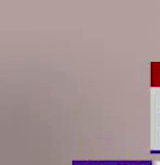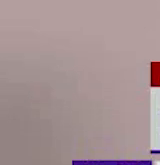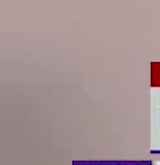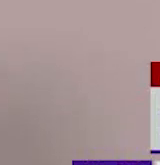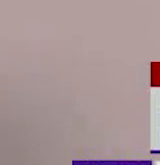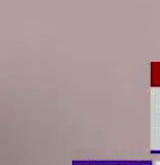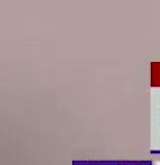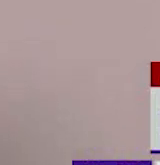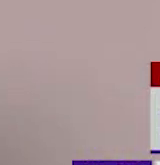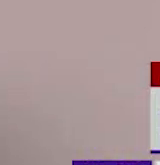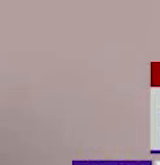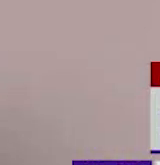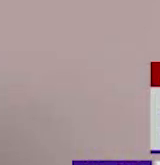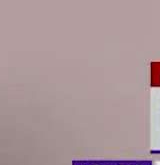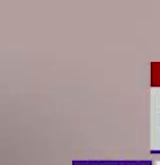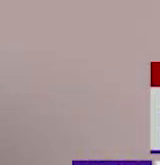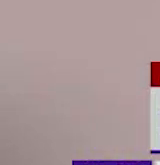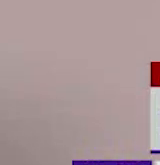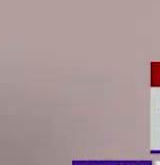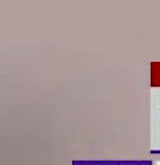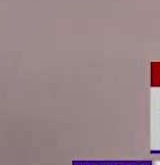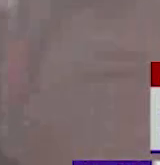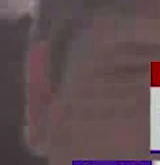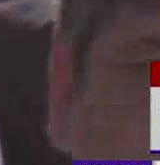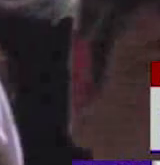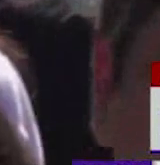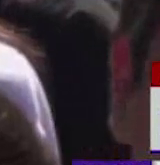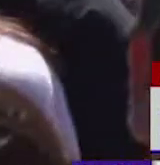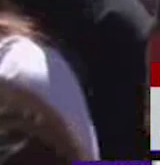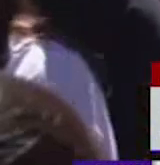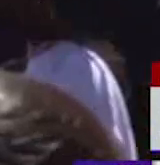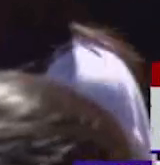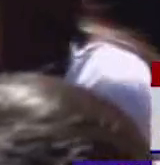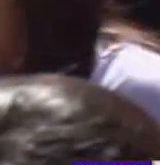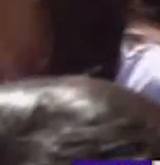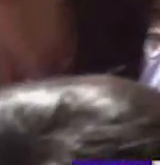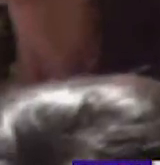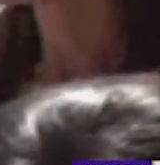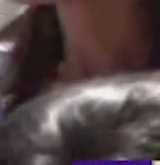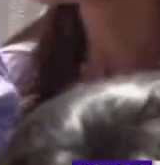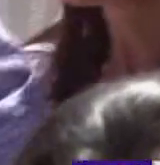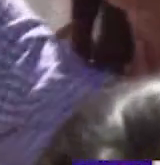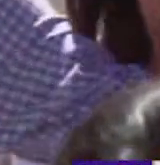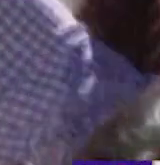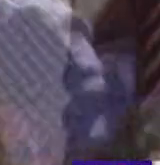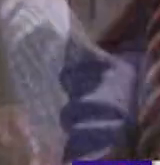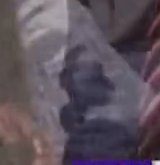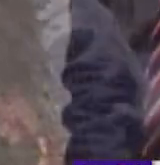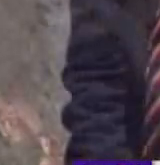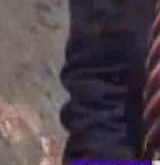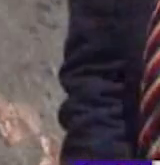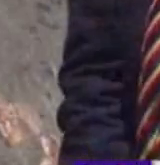interrumpir porque dale. Estamos en el contacto en vivo con la transmisión y la conferencia y la presencia del presidente Mauricio Macri en el norte. A